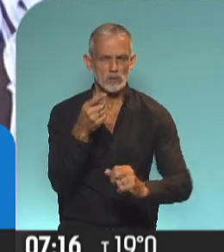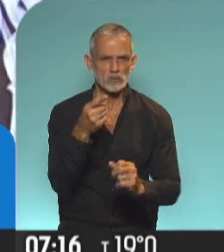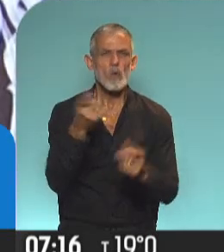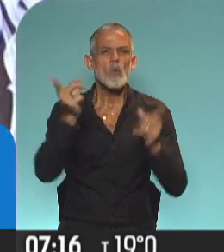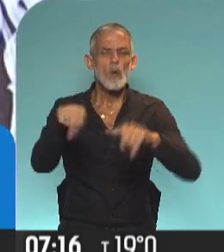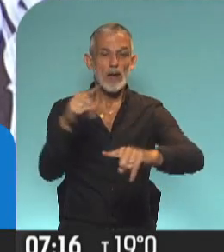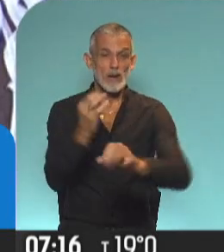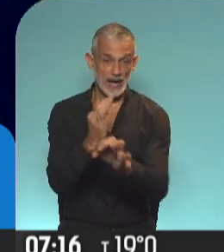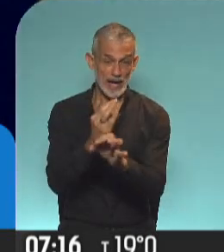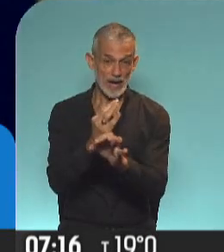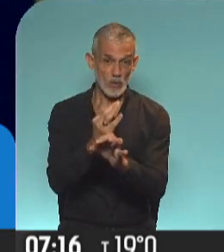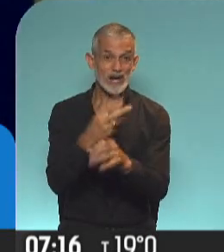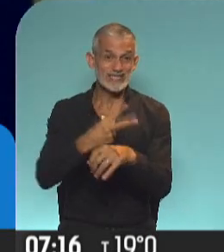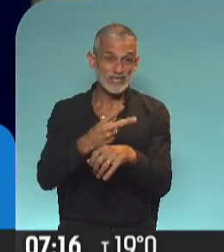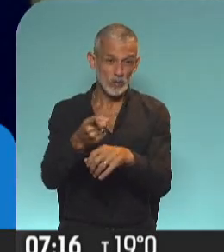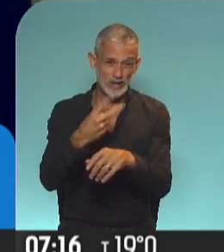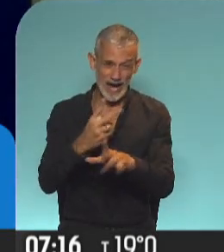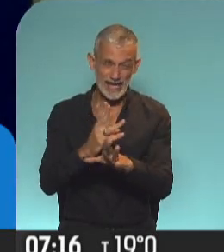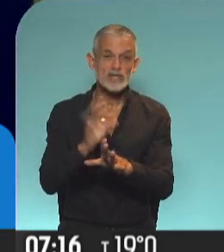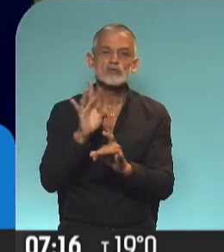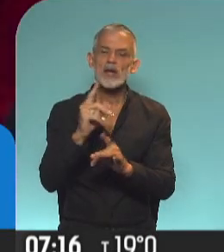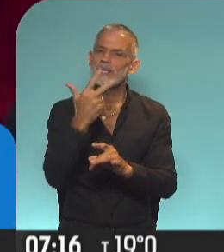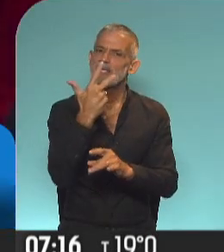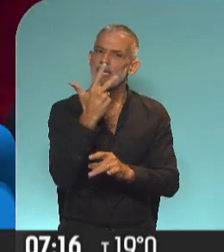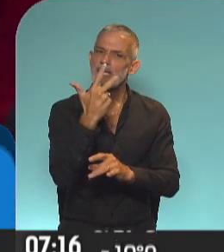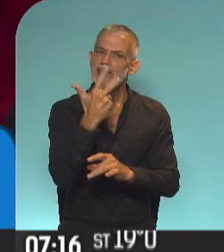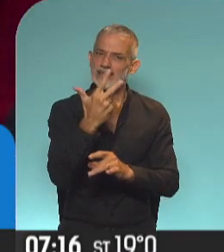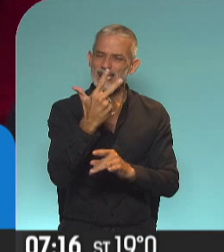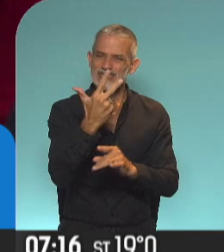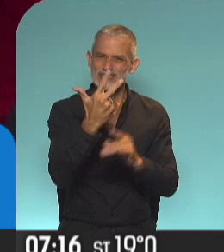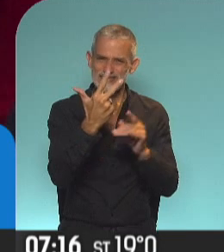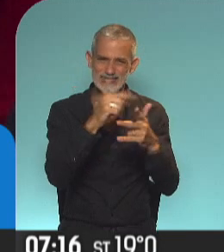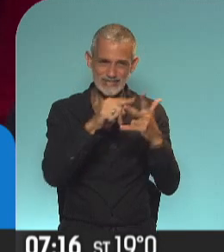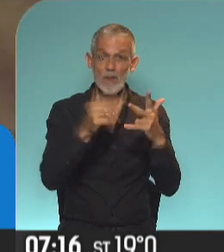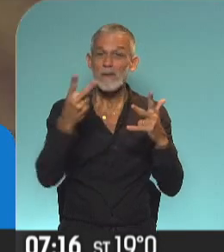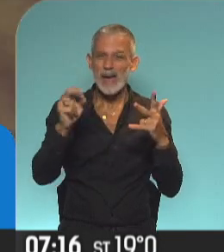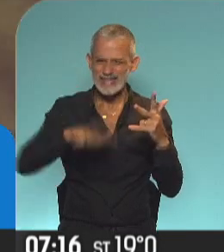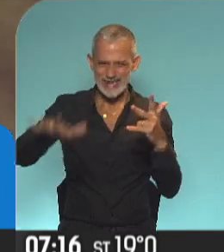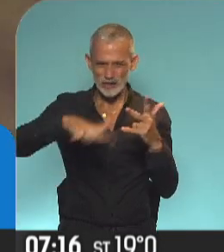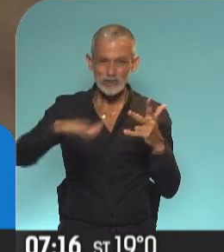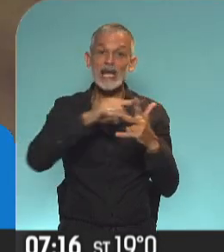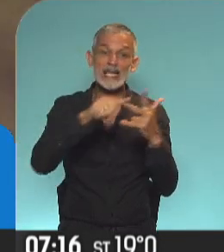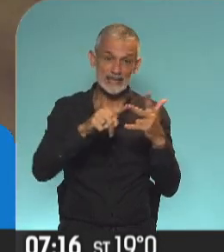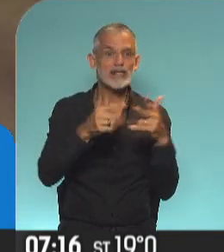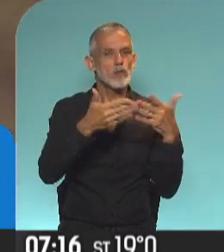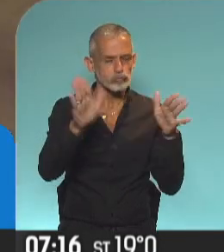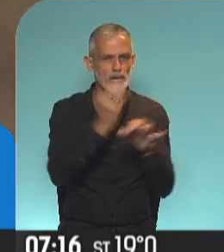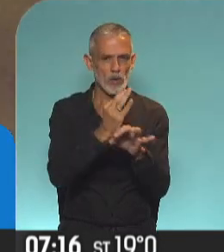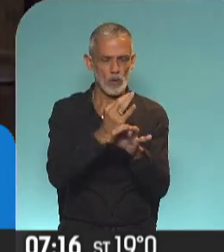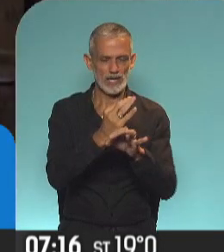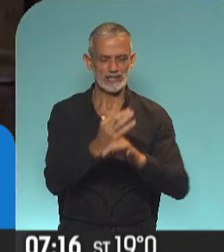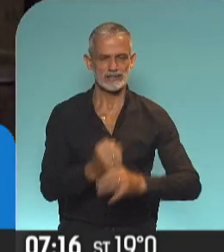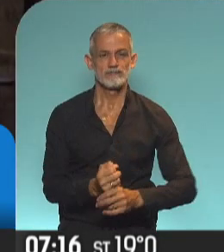retorno de las clases secundarias sólo tres de las veinte regiones decidieron reabrir sus escuelas